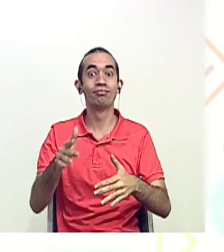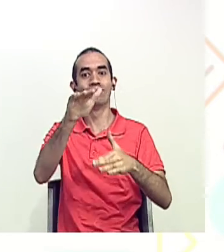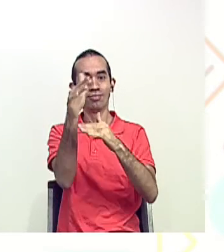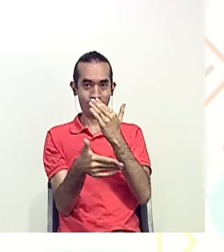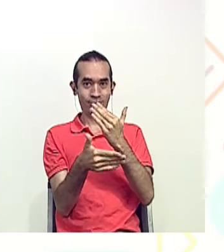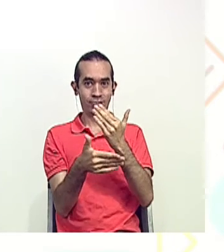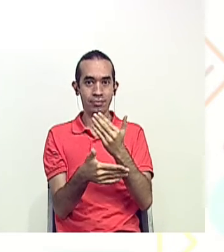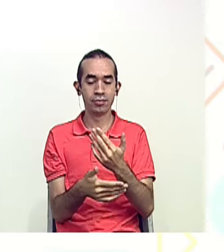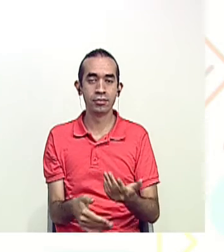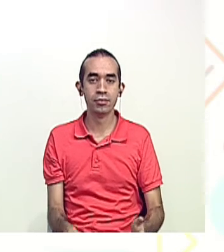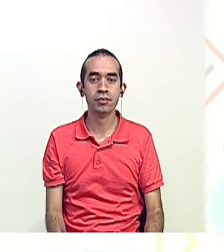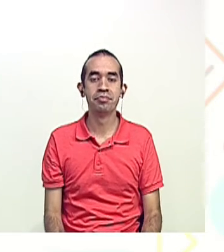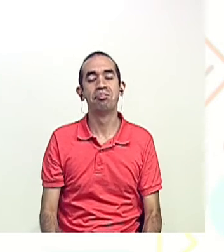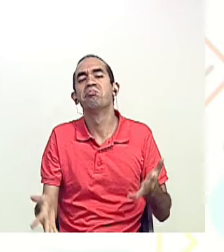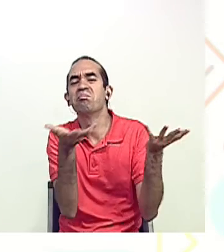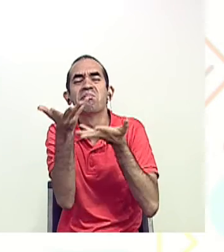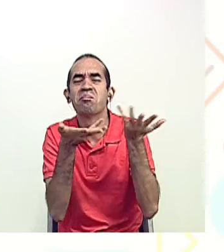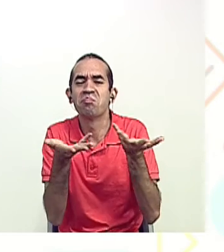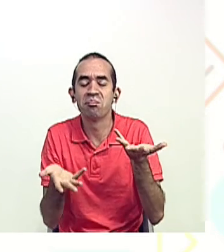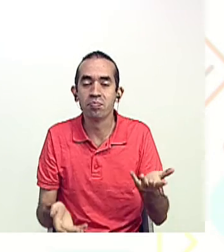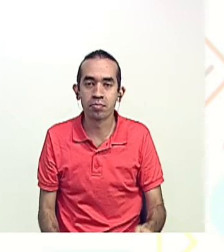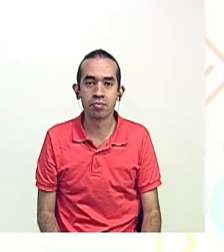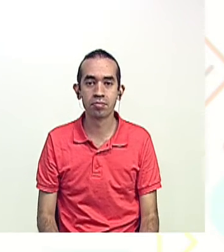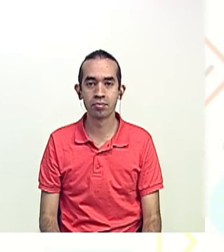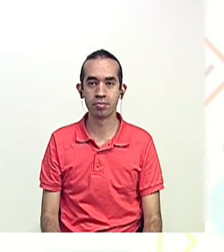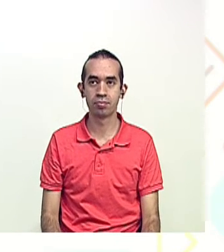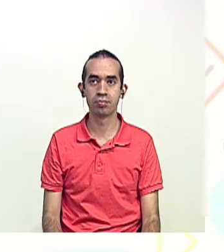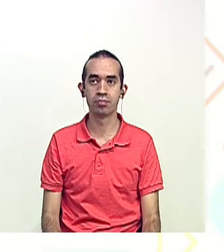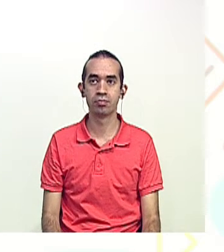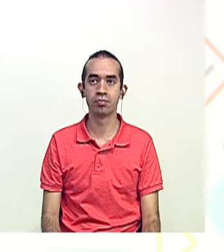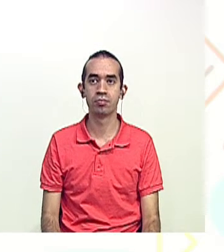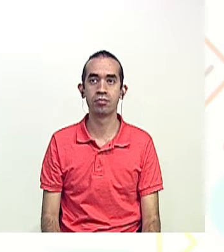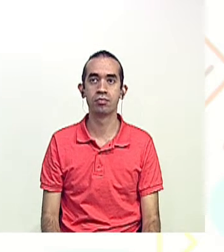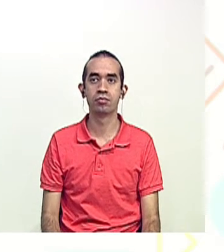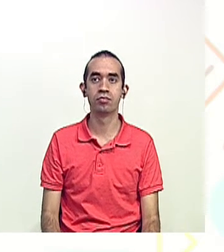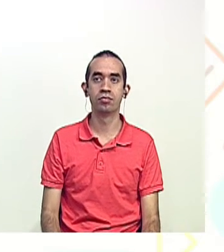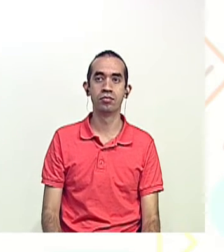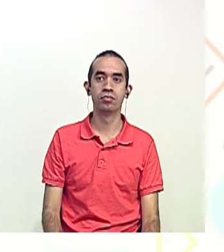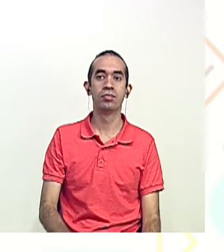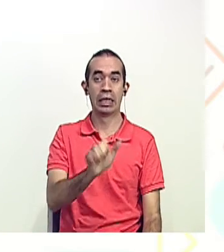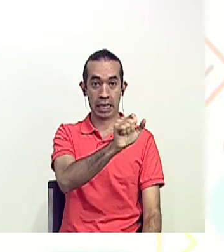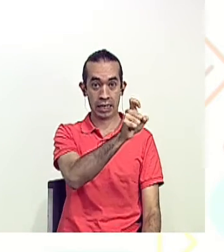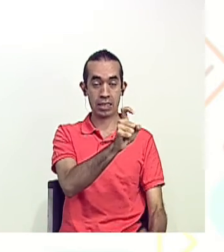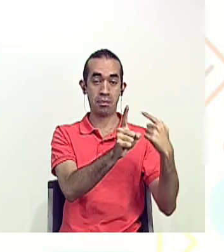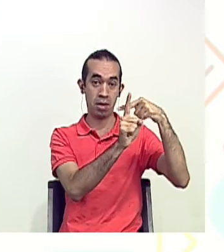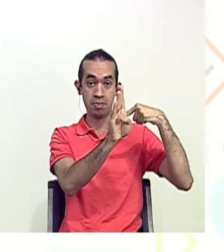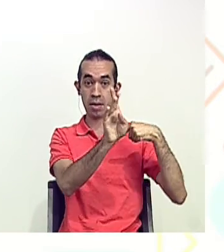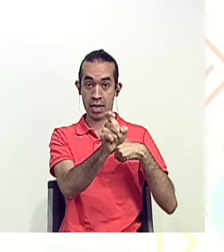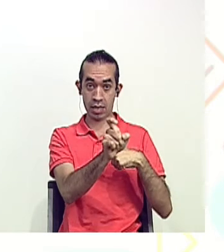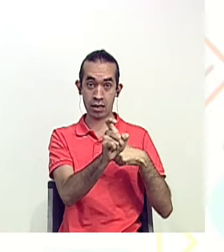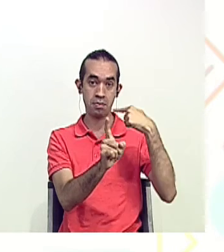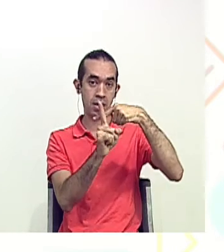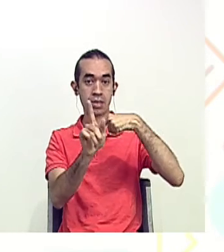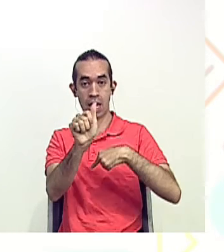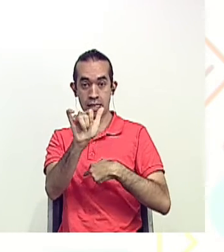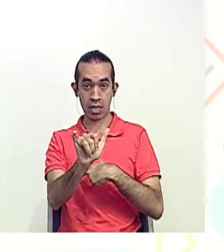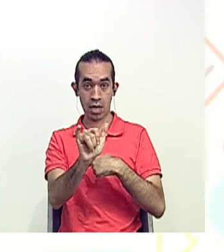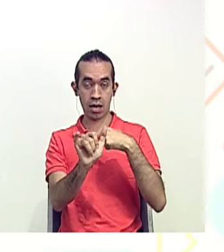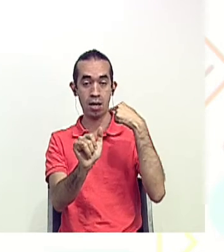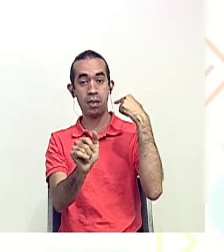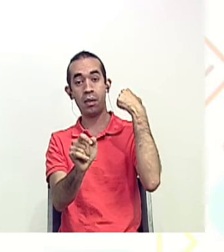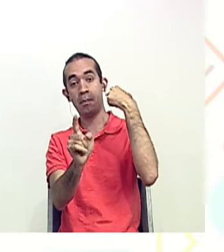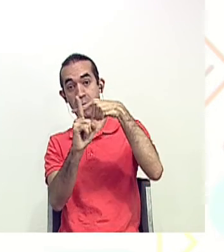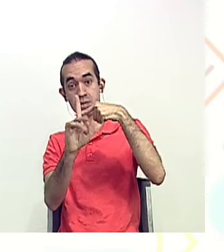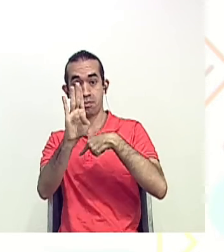división. Entonces, para AX más BX más AY más BY,